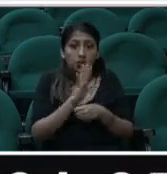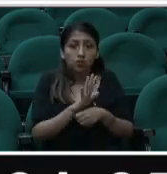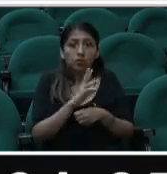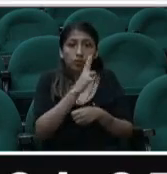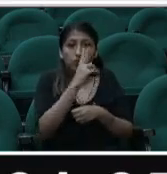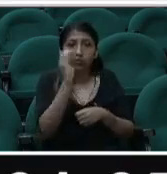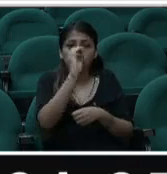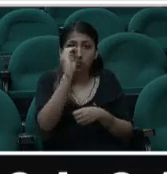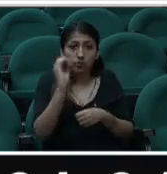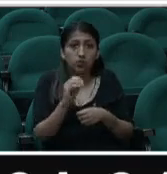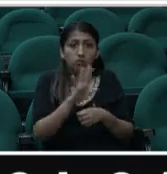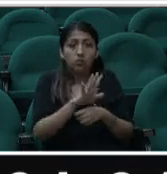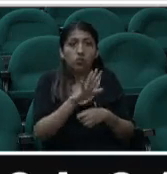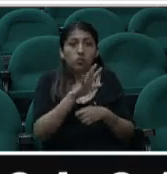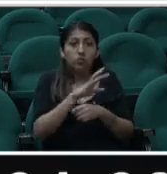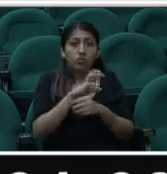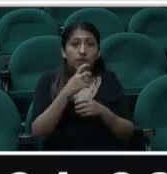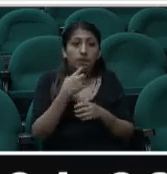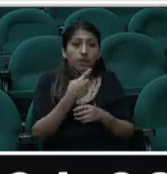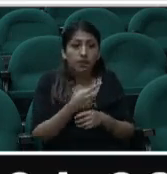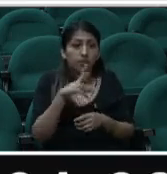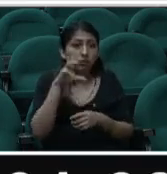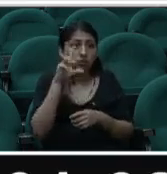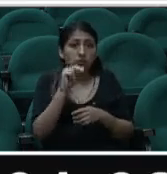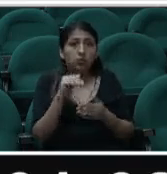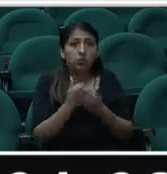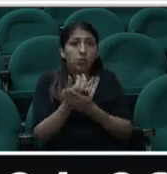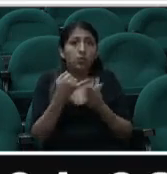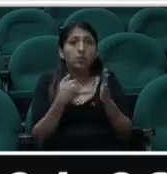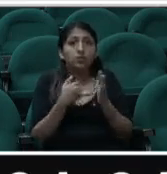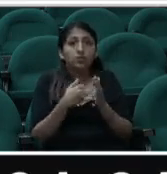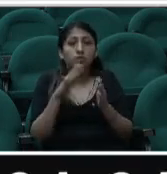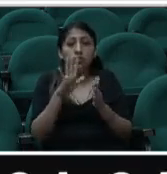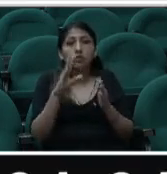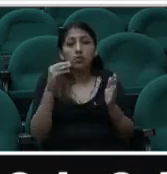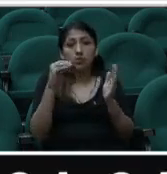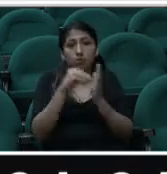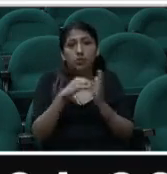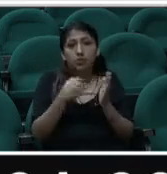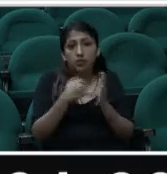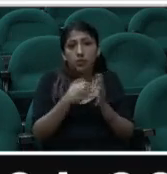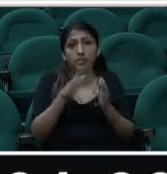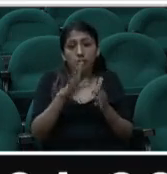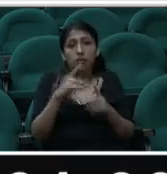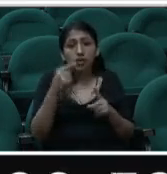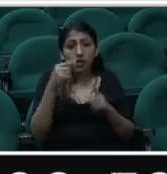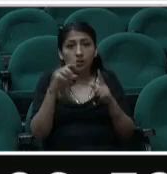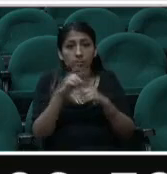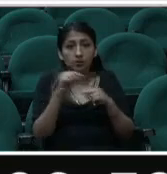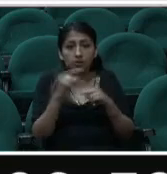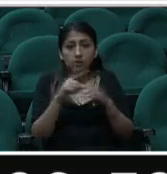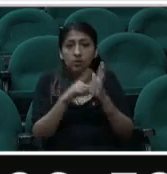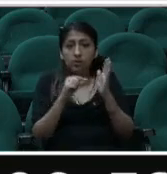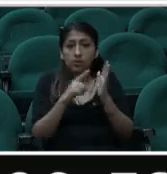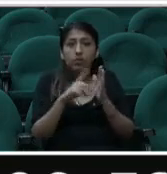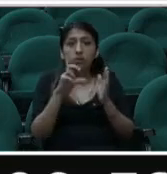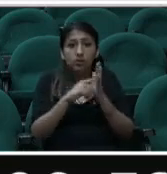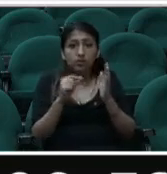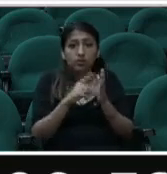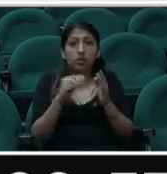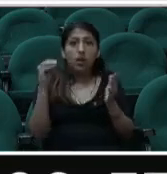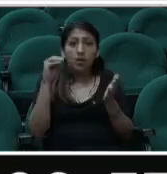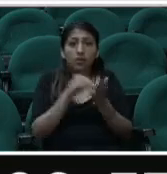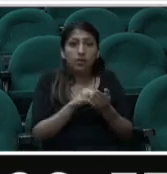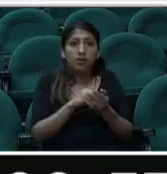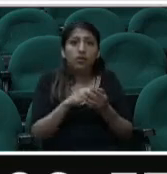2% los microempresarios en la que nos dicen que no es un nuevo impuesto que es una tarifa al impuesto a la renta cuando todos conocemos que el impuesto a la renta se lo